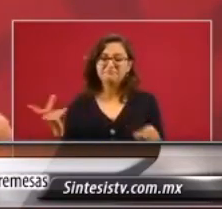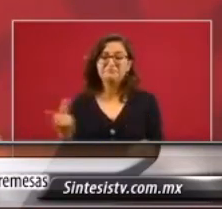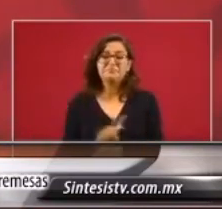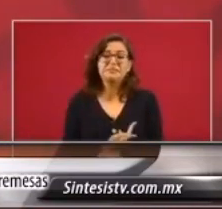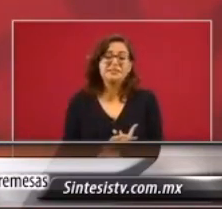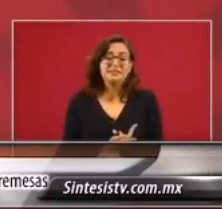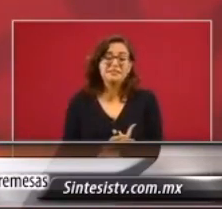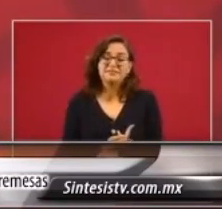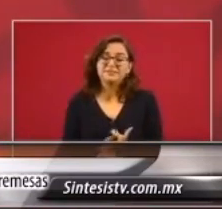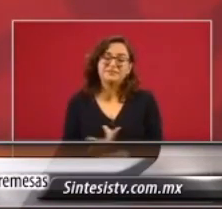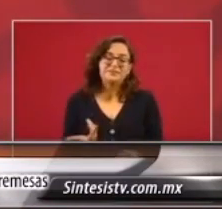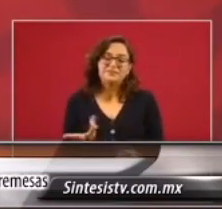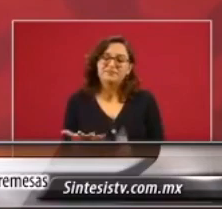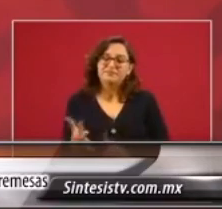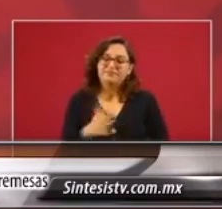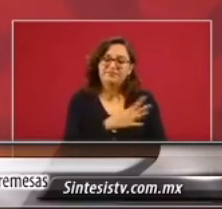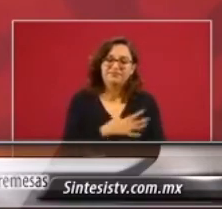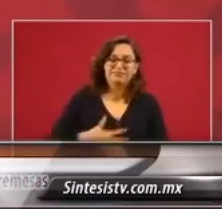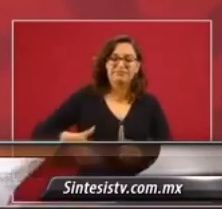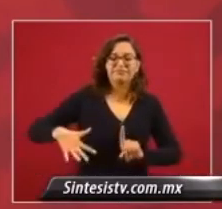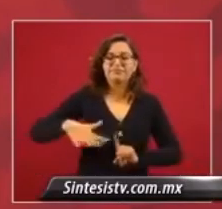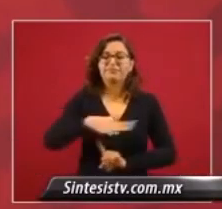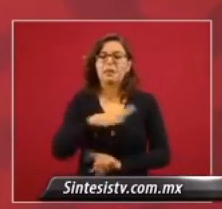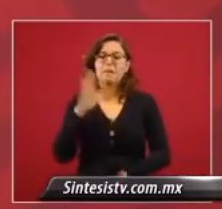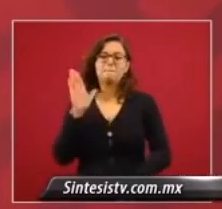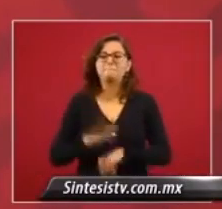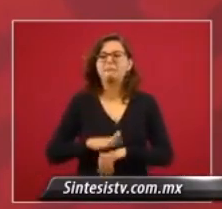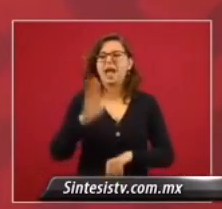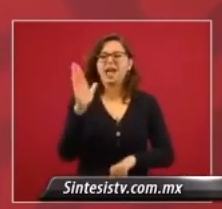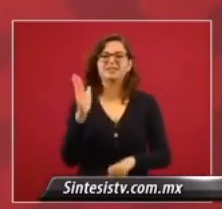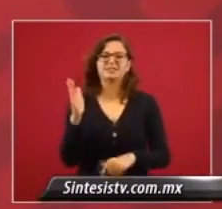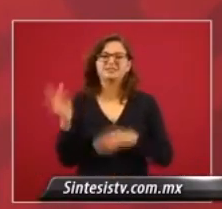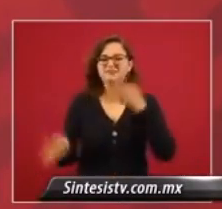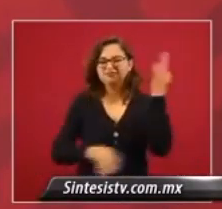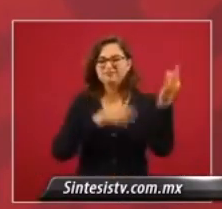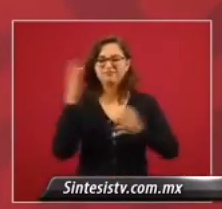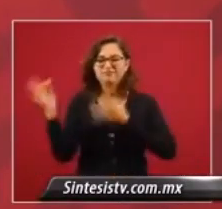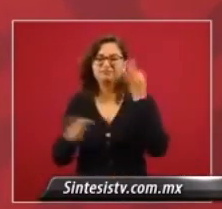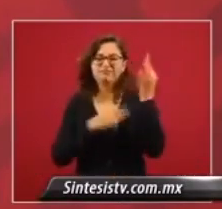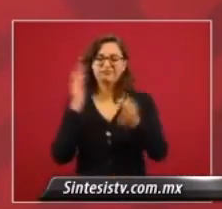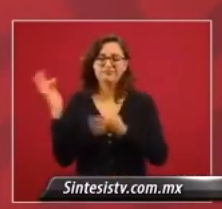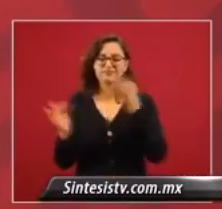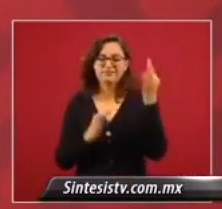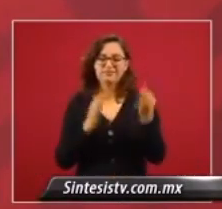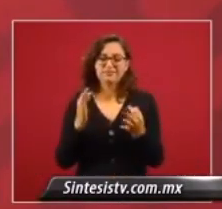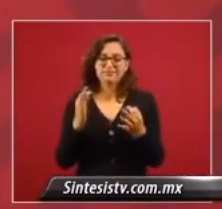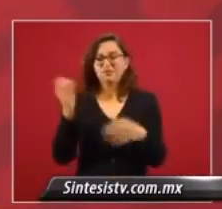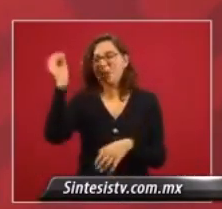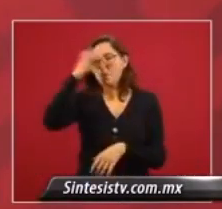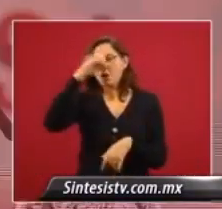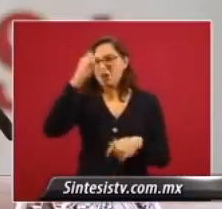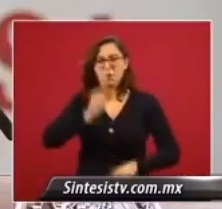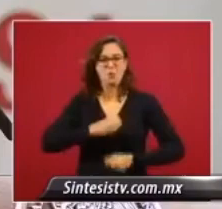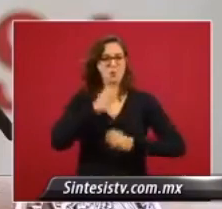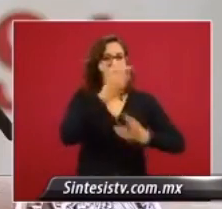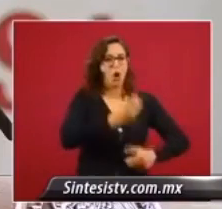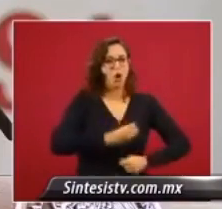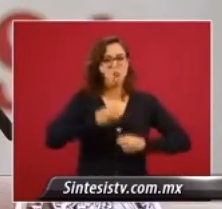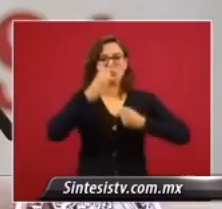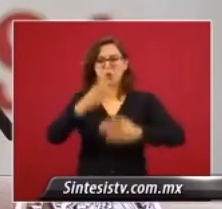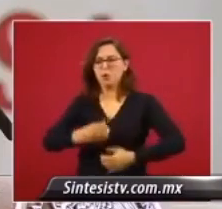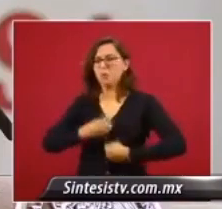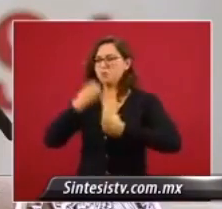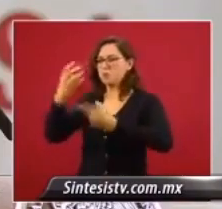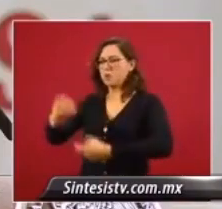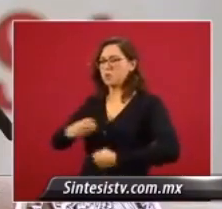peaje a los vehículos que cruzan la frontera común o un impuesto a las remesas que envían los mexicanos a sus familiares desde Estados Unidos.